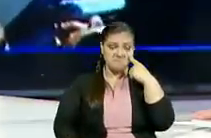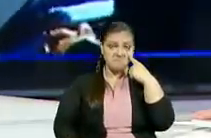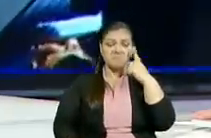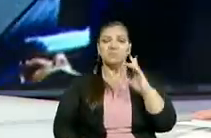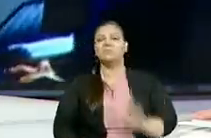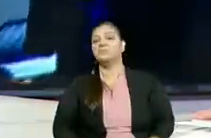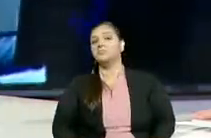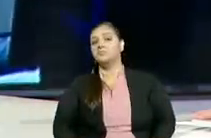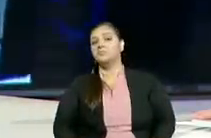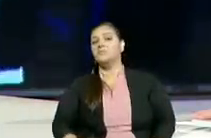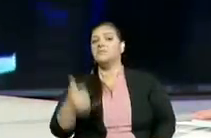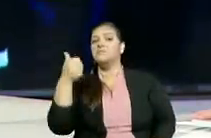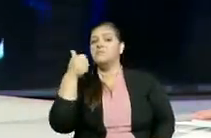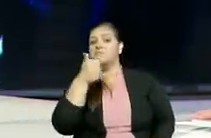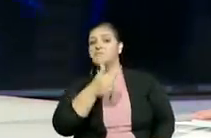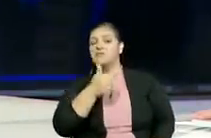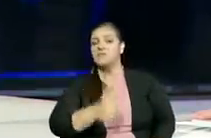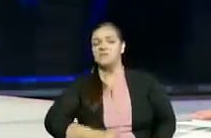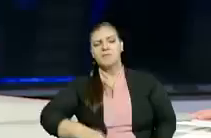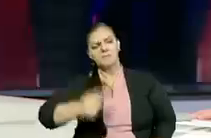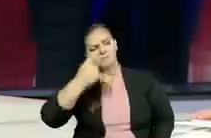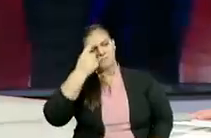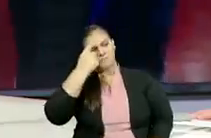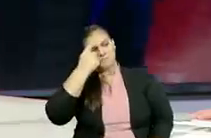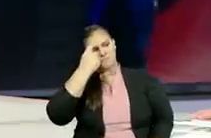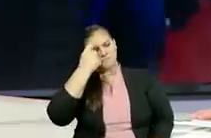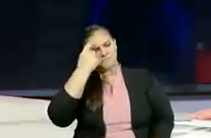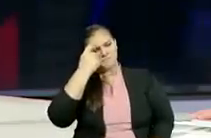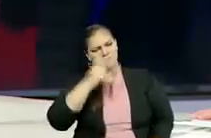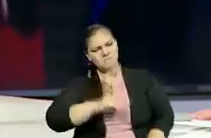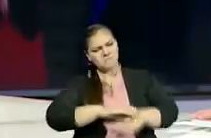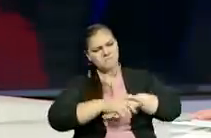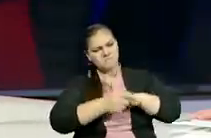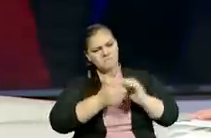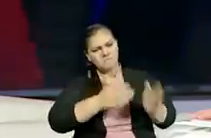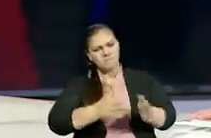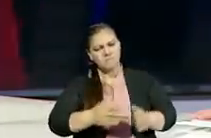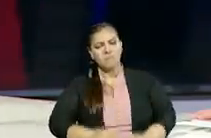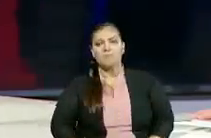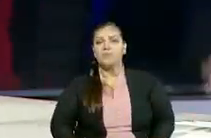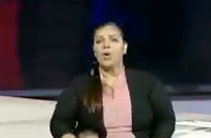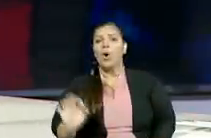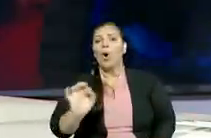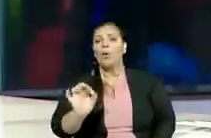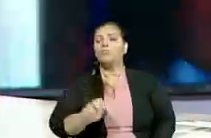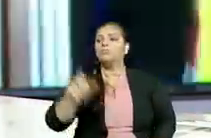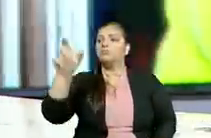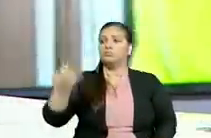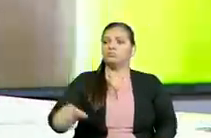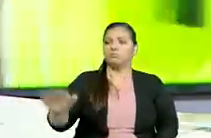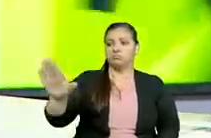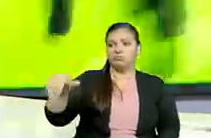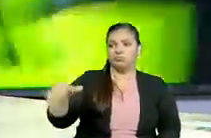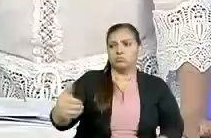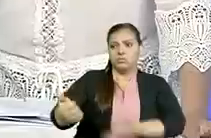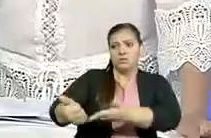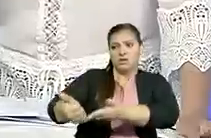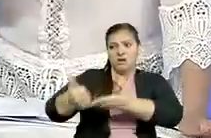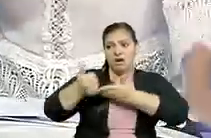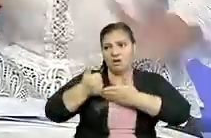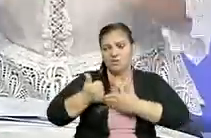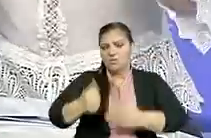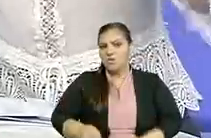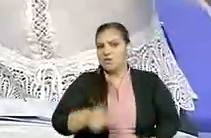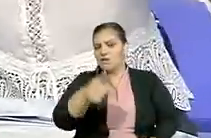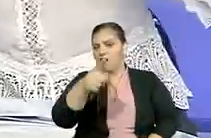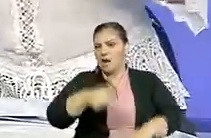tema para ver si es que ella fue la autora en solitario o quizás alguien ha ayudado para este hecho,